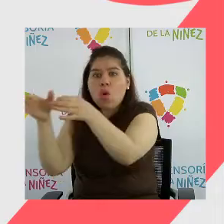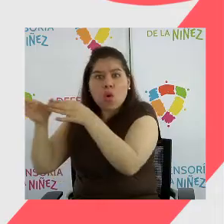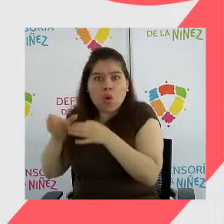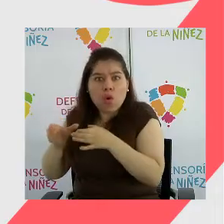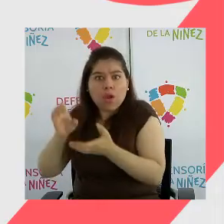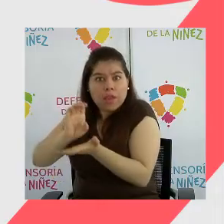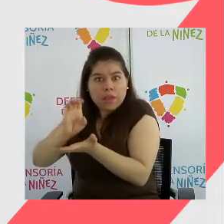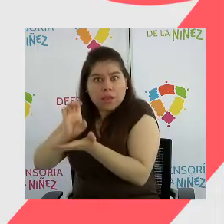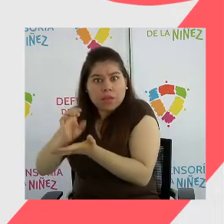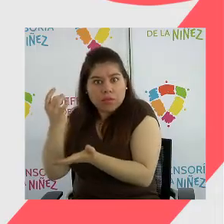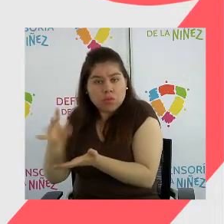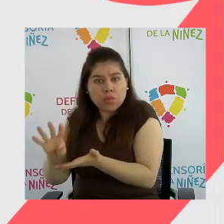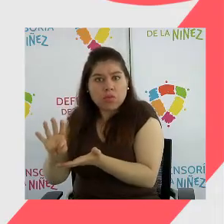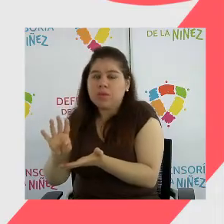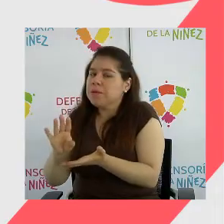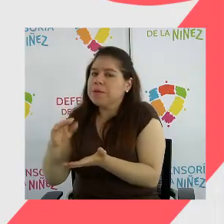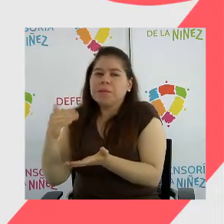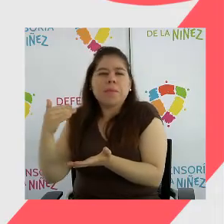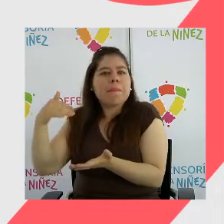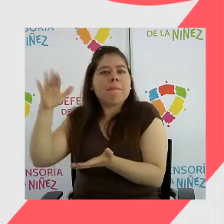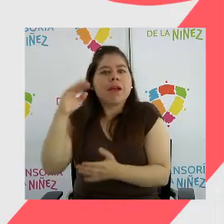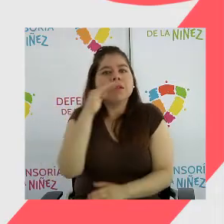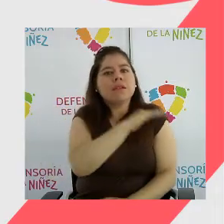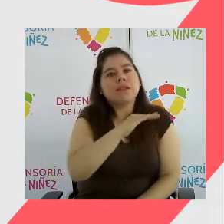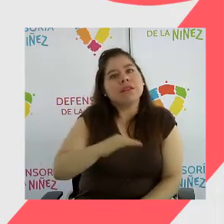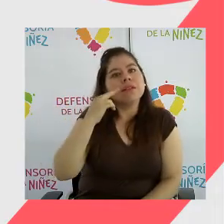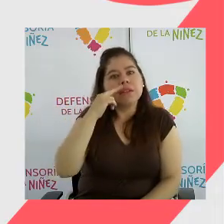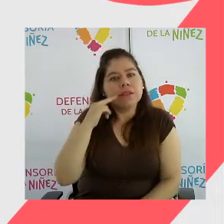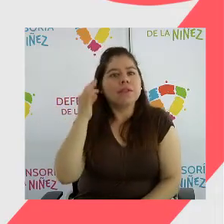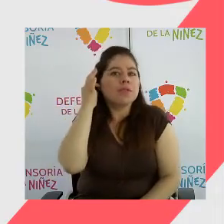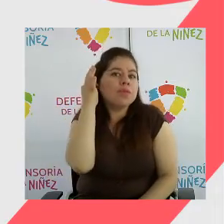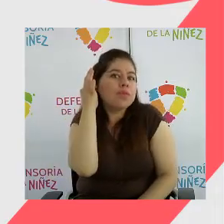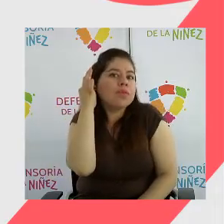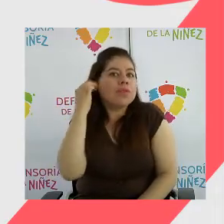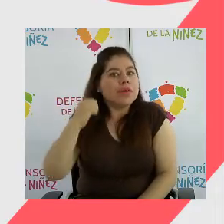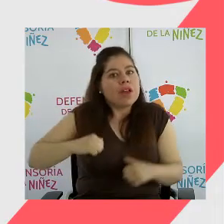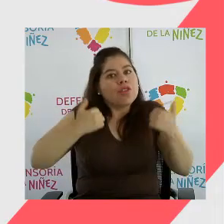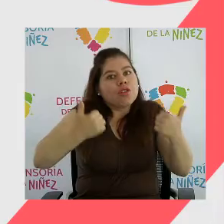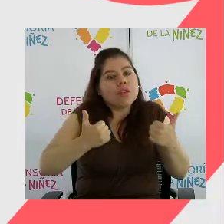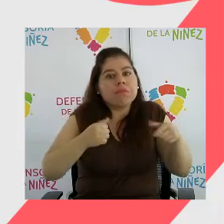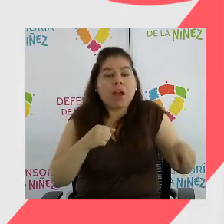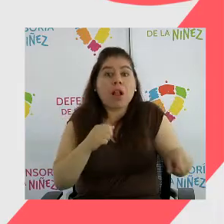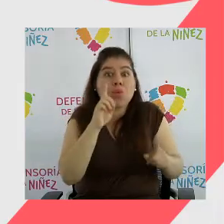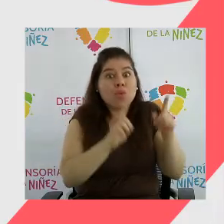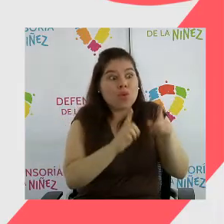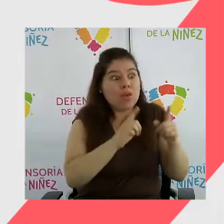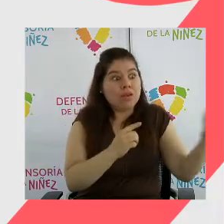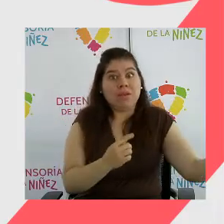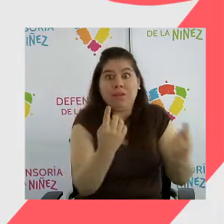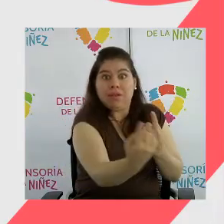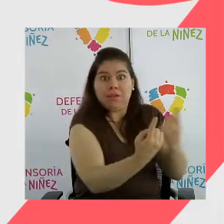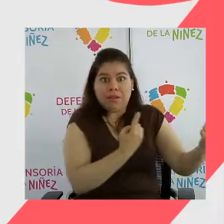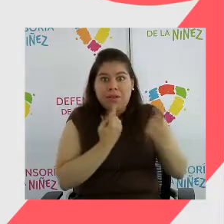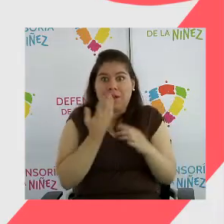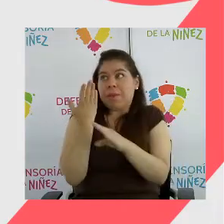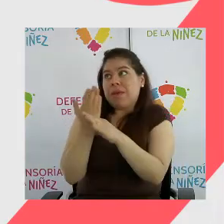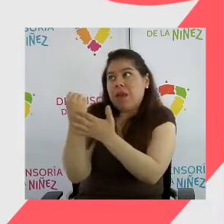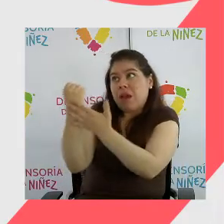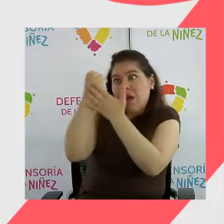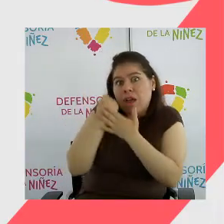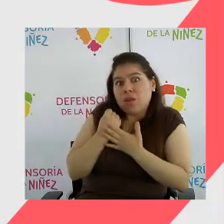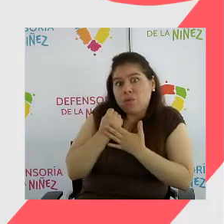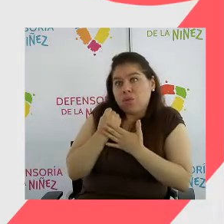que particularmente en aquellos niños, niñas y adolescentes que llegan de manera independiente y autónoma a pedir ayuda y colaboración en distintos